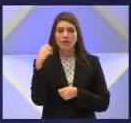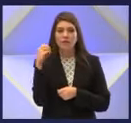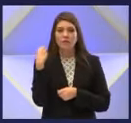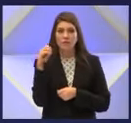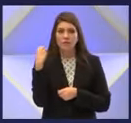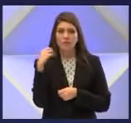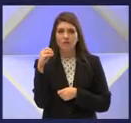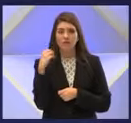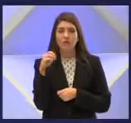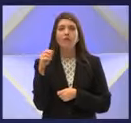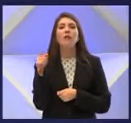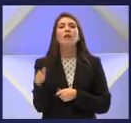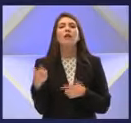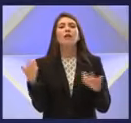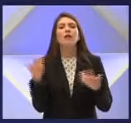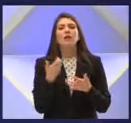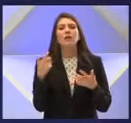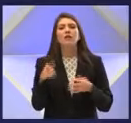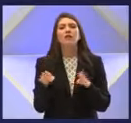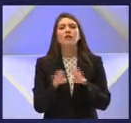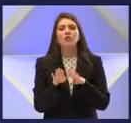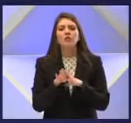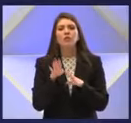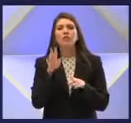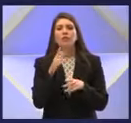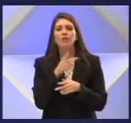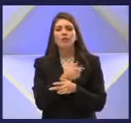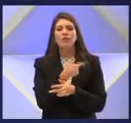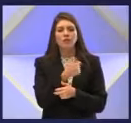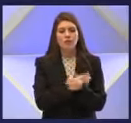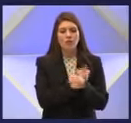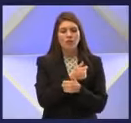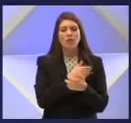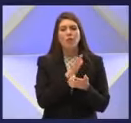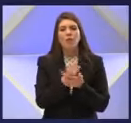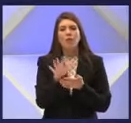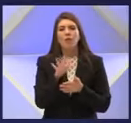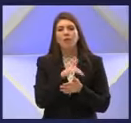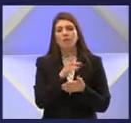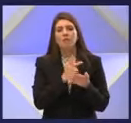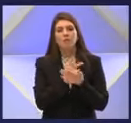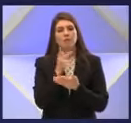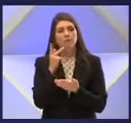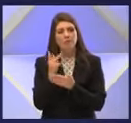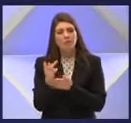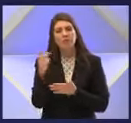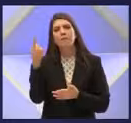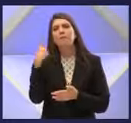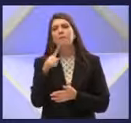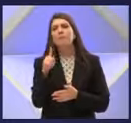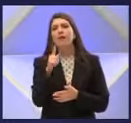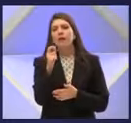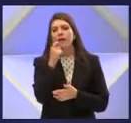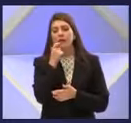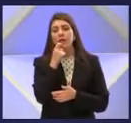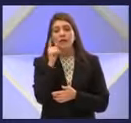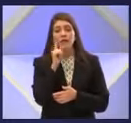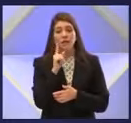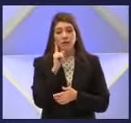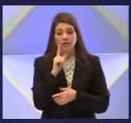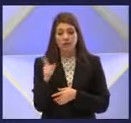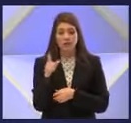ocurrió hacer un concurso de cómo promover que una niña de